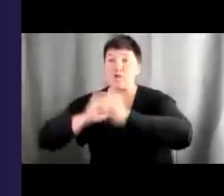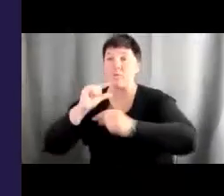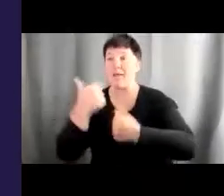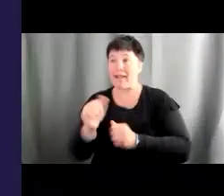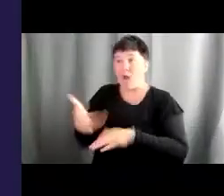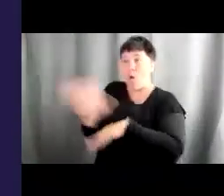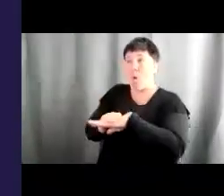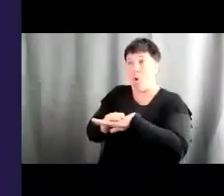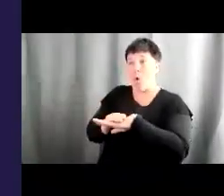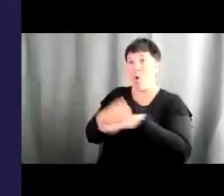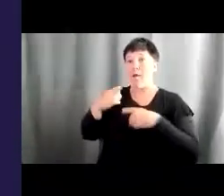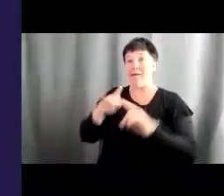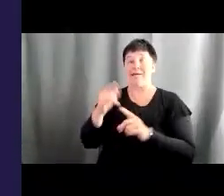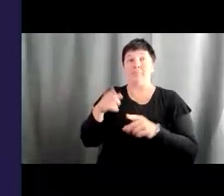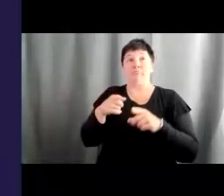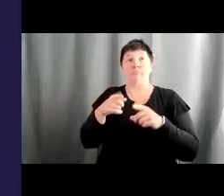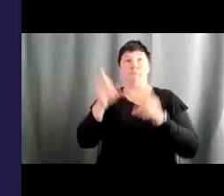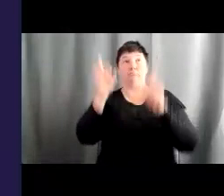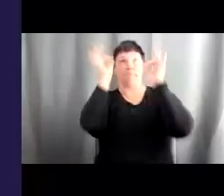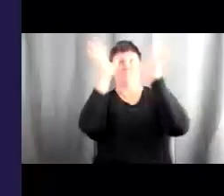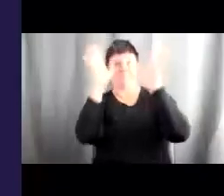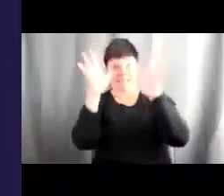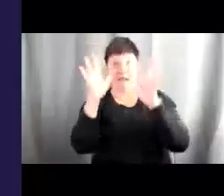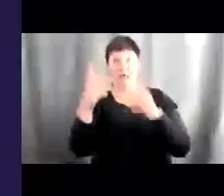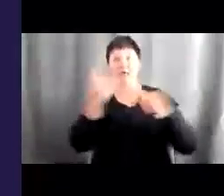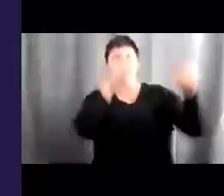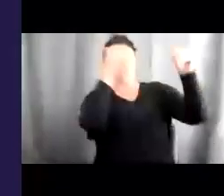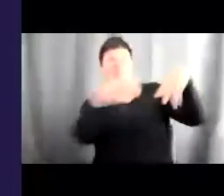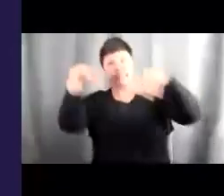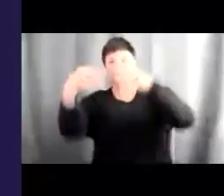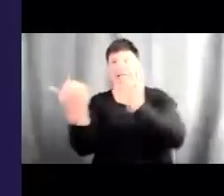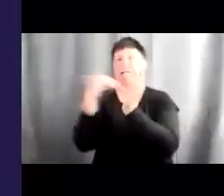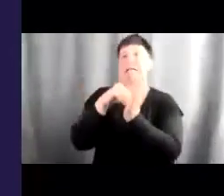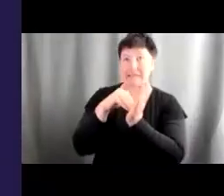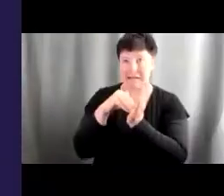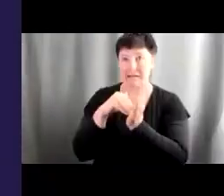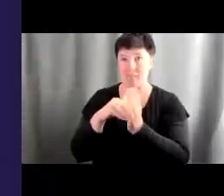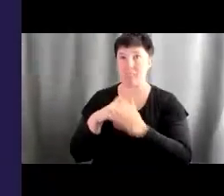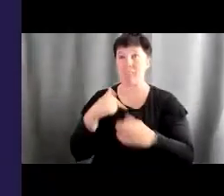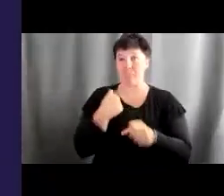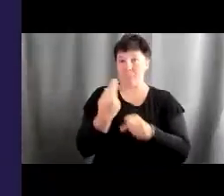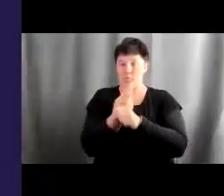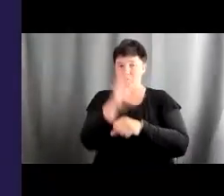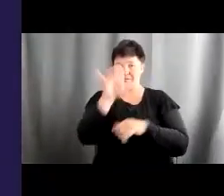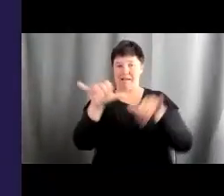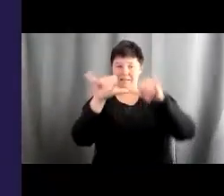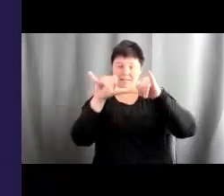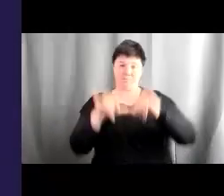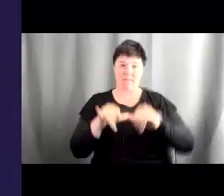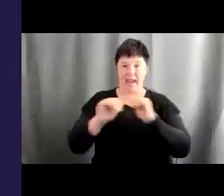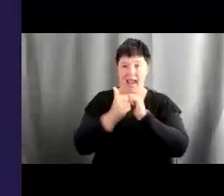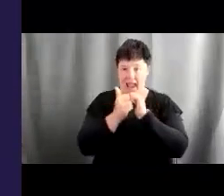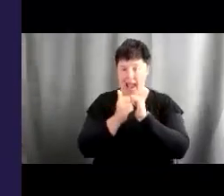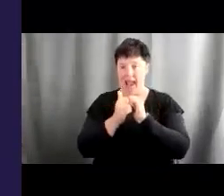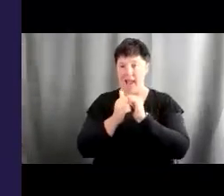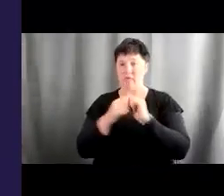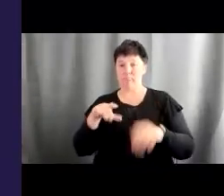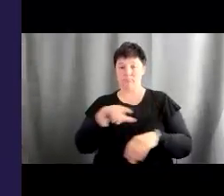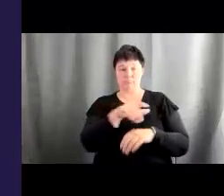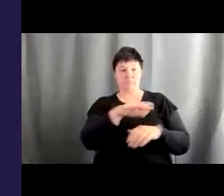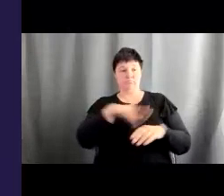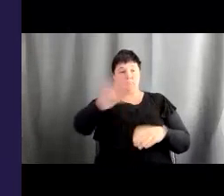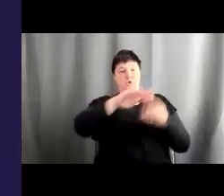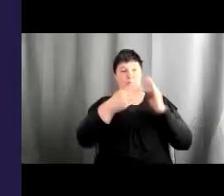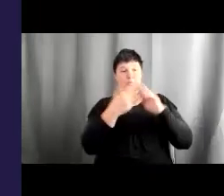una catástrofe natural y así encender las luces? Podemos usar eso como una medida de cuán resiliente es la comunidad u